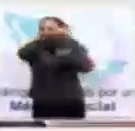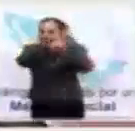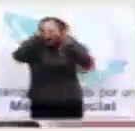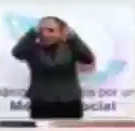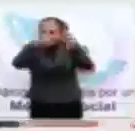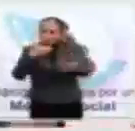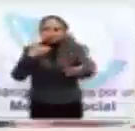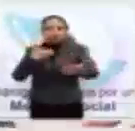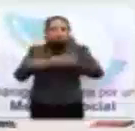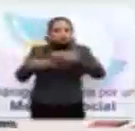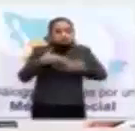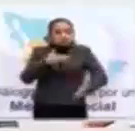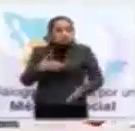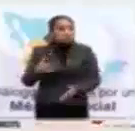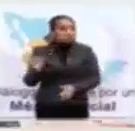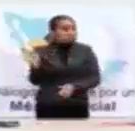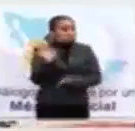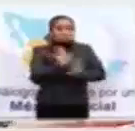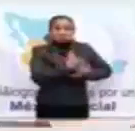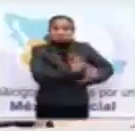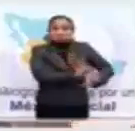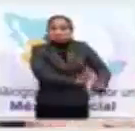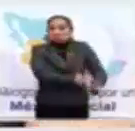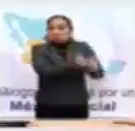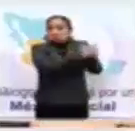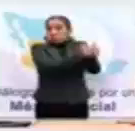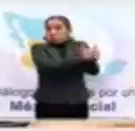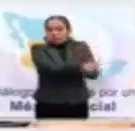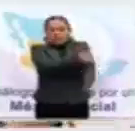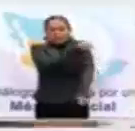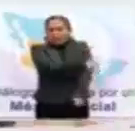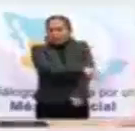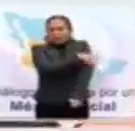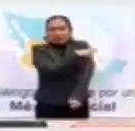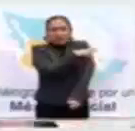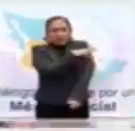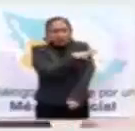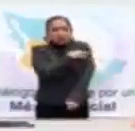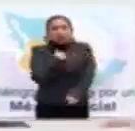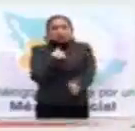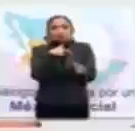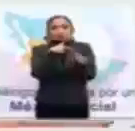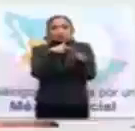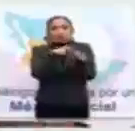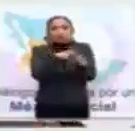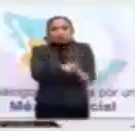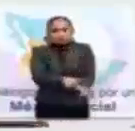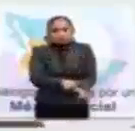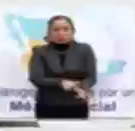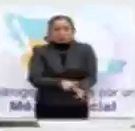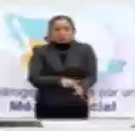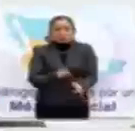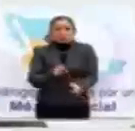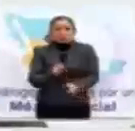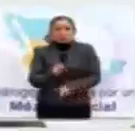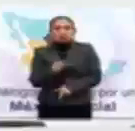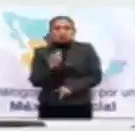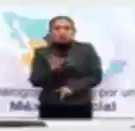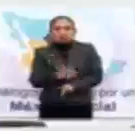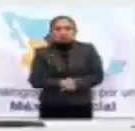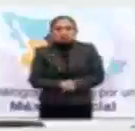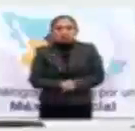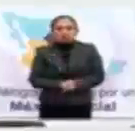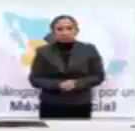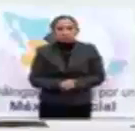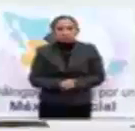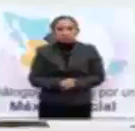de vanguardia, ¿no? Porque si no, está ahí y yo sigo viendo que no se aplica, ¿no? Entonces ese es. Y la otra